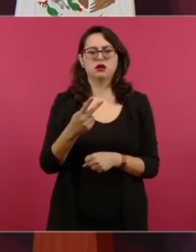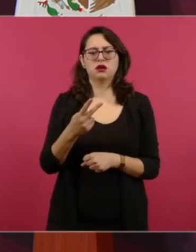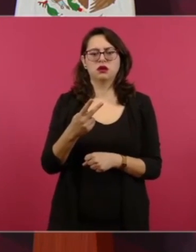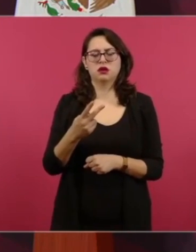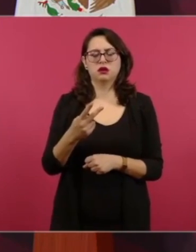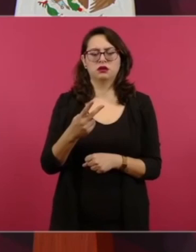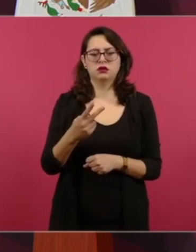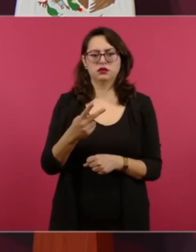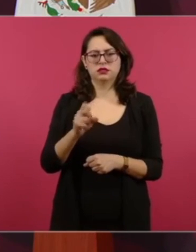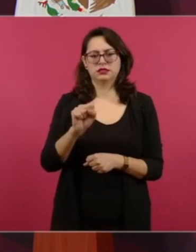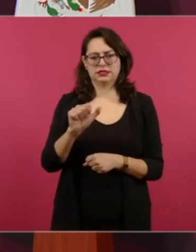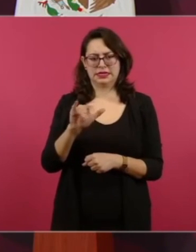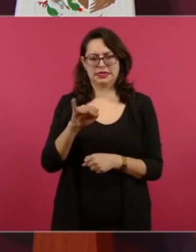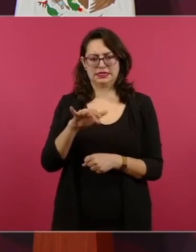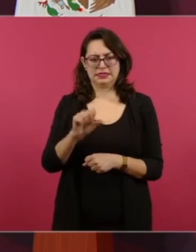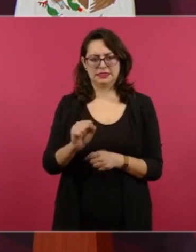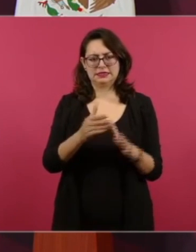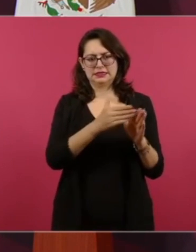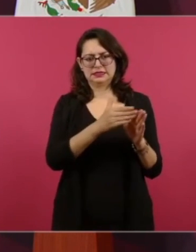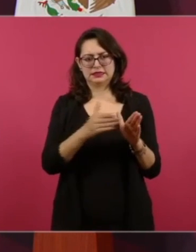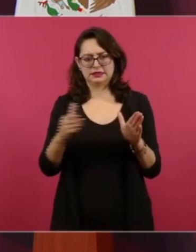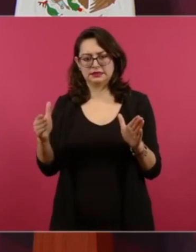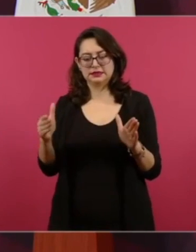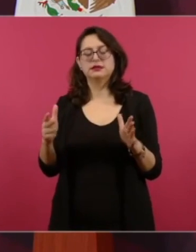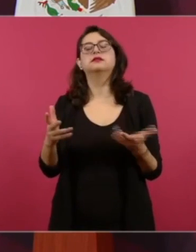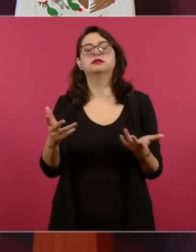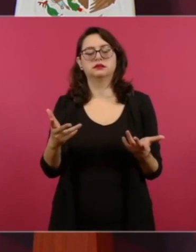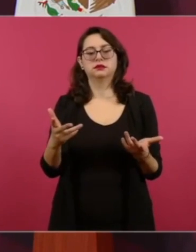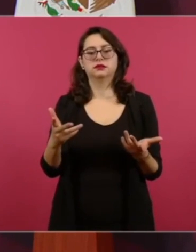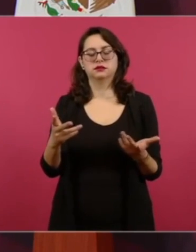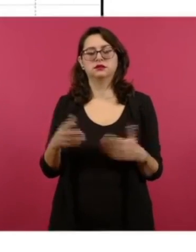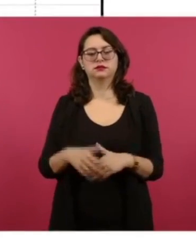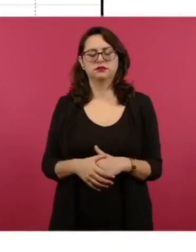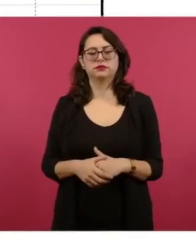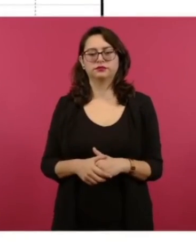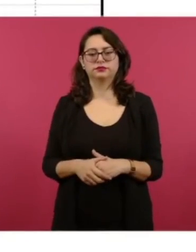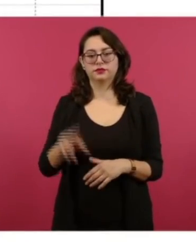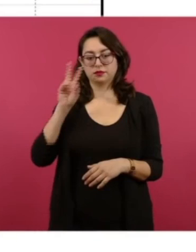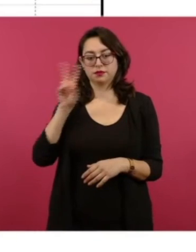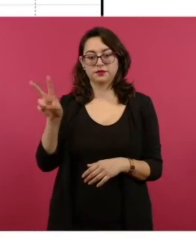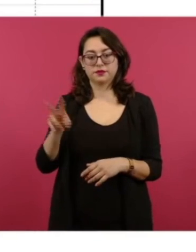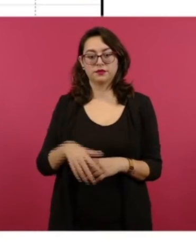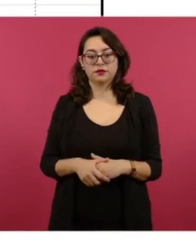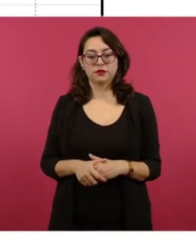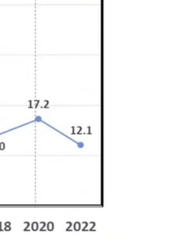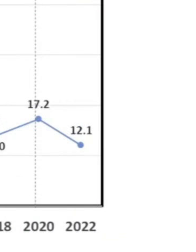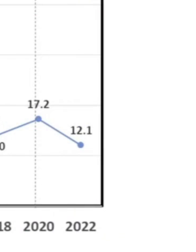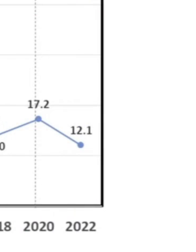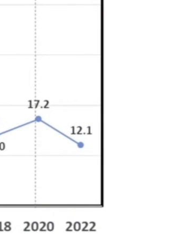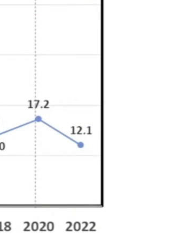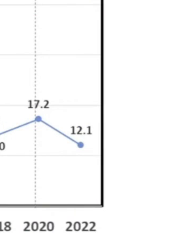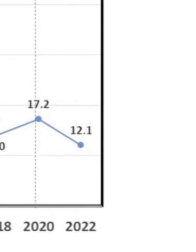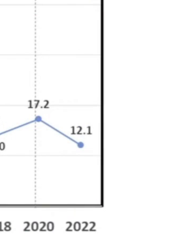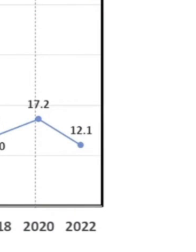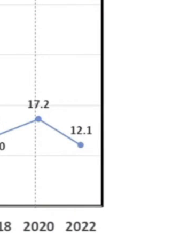es parte Salinas, ¿no? Sí. Esto es pobreza, mire. Es lo más bajo